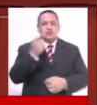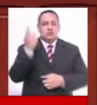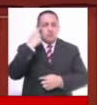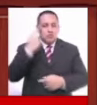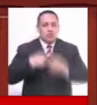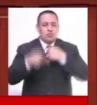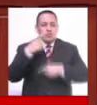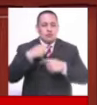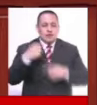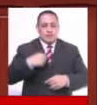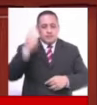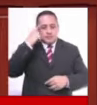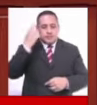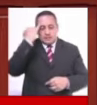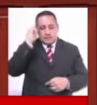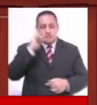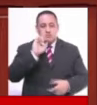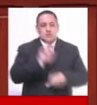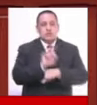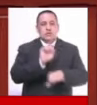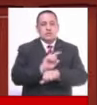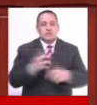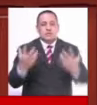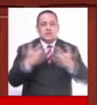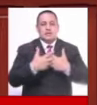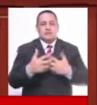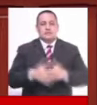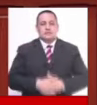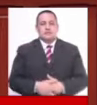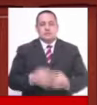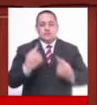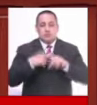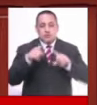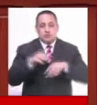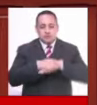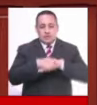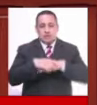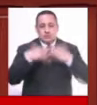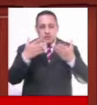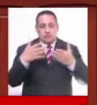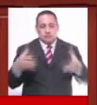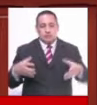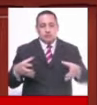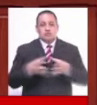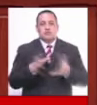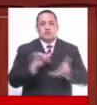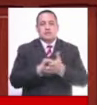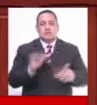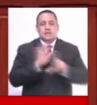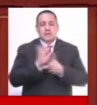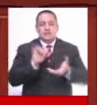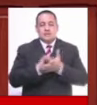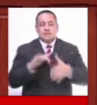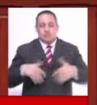a pensar en la idea de una educación integral. Y por eso saludamos nosotros que esta ley se pueda